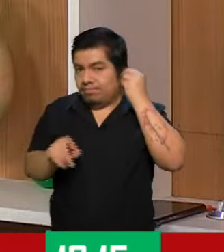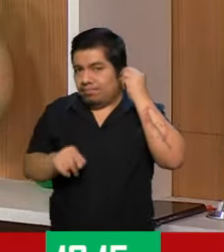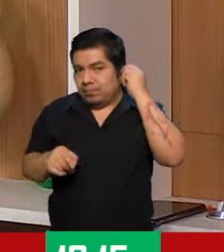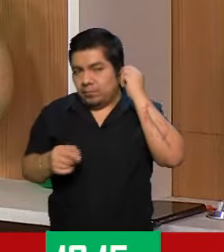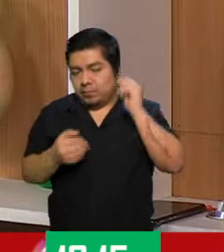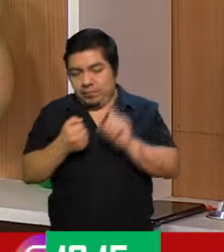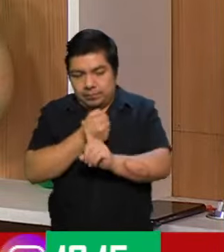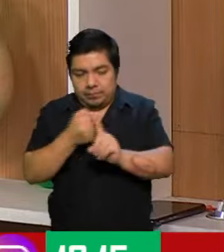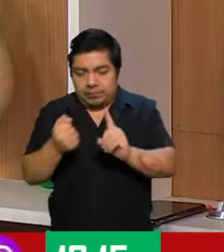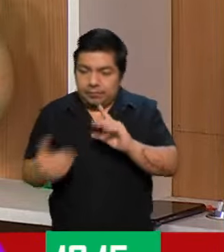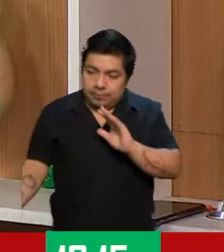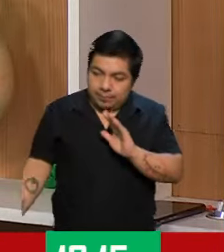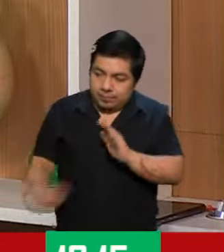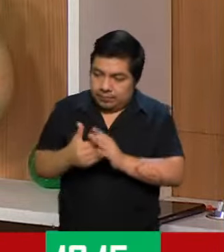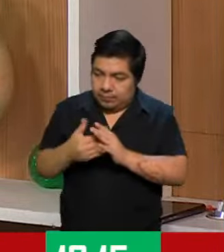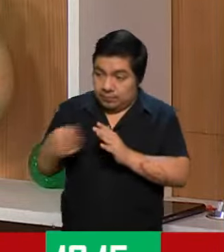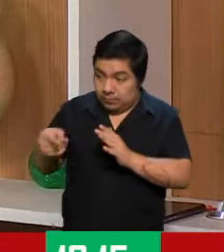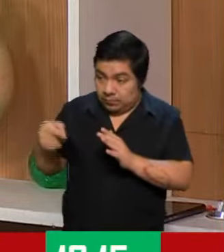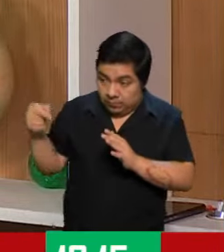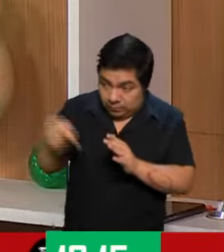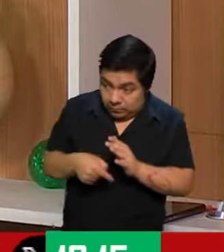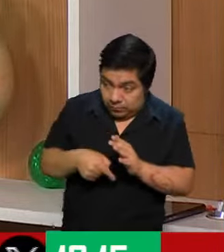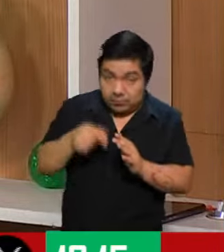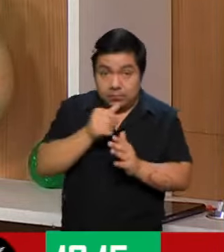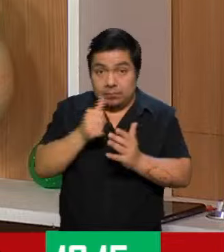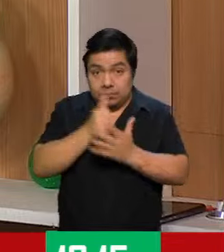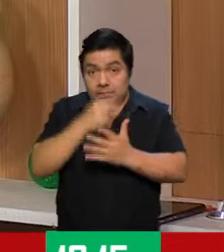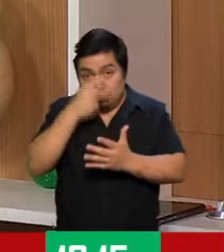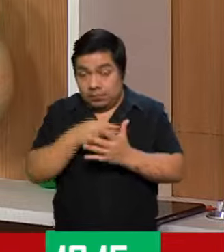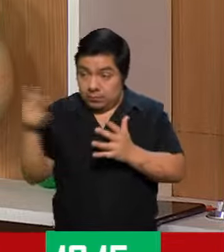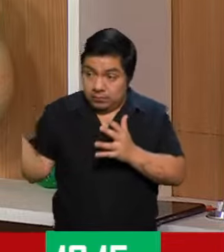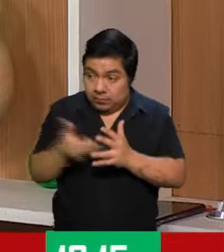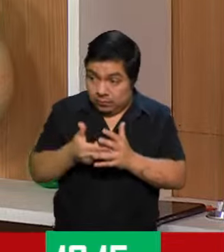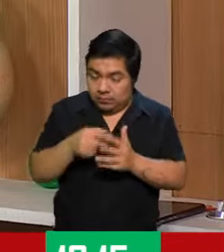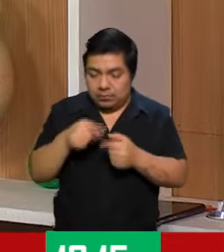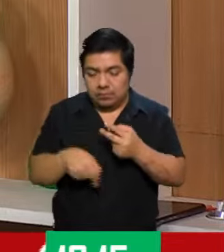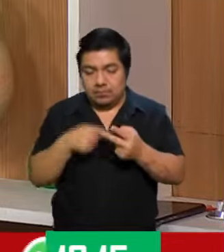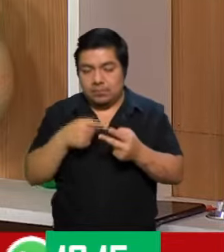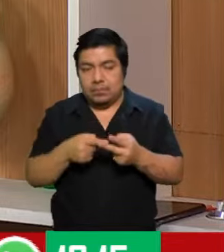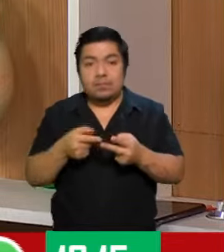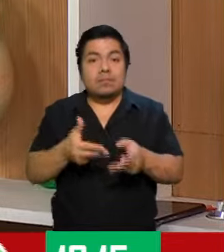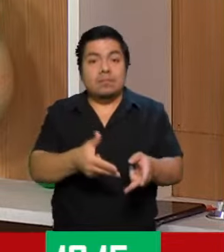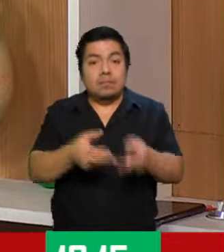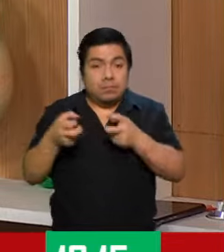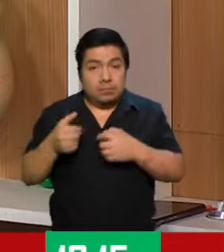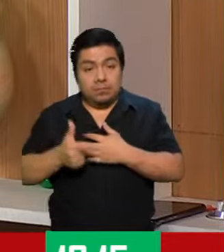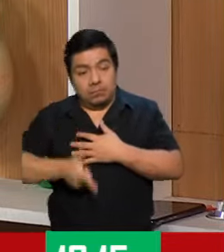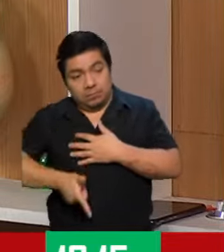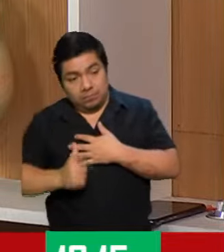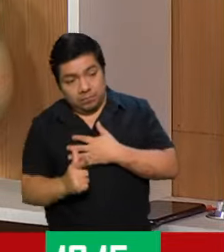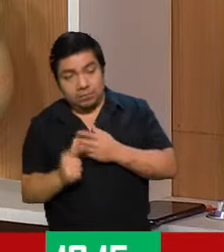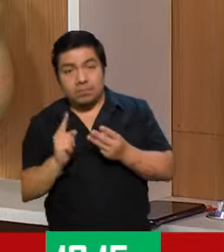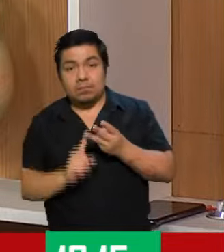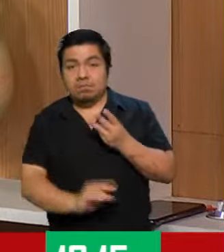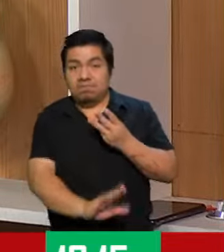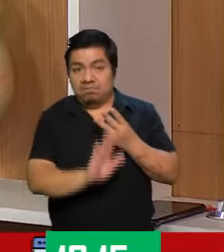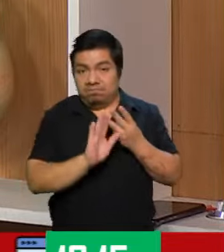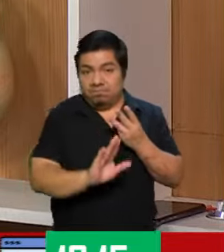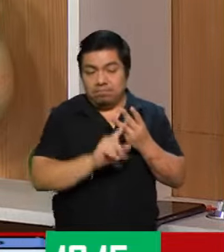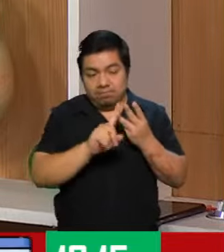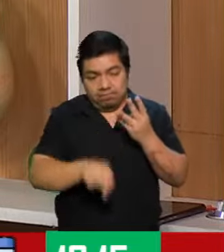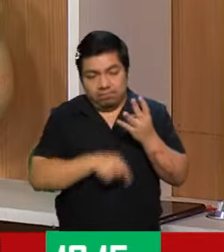sí establecer un límite claro. El que mata en esta ciudad, el que roba a mano armada, el que extorsiona, el que